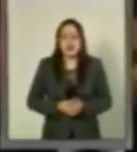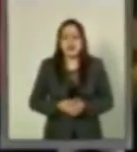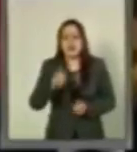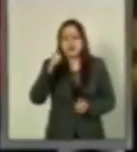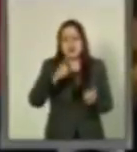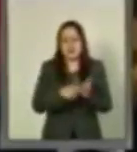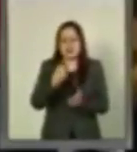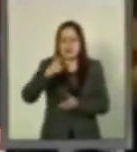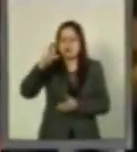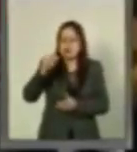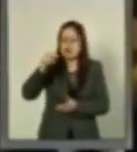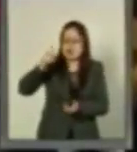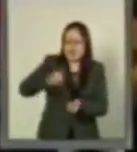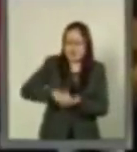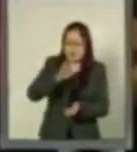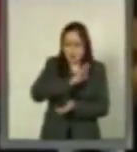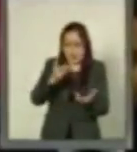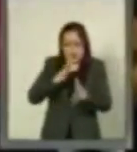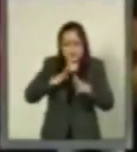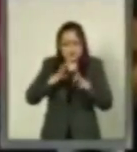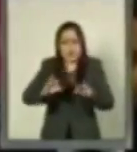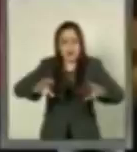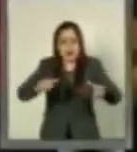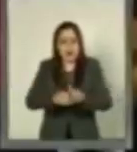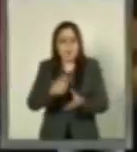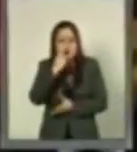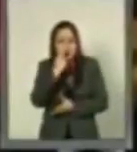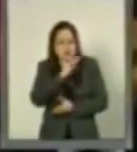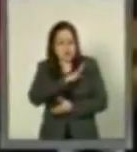1.180 municipios no tendrían esas capacidades.